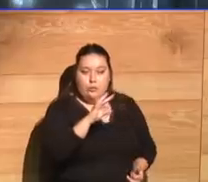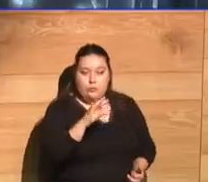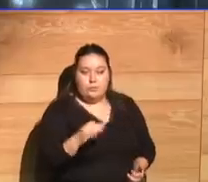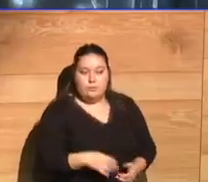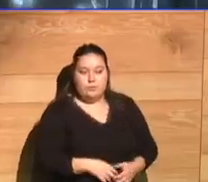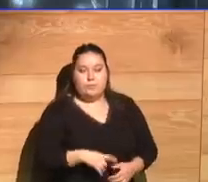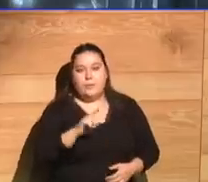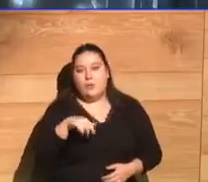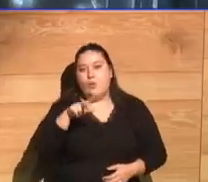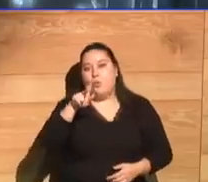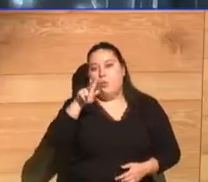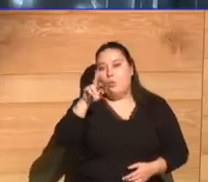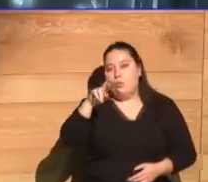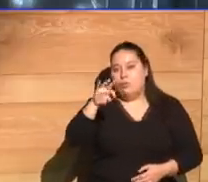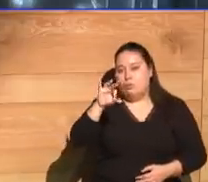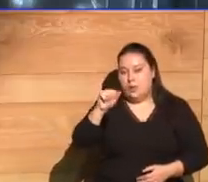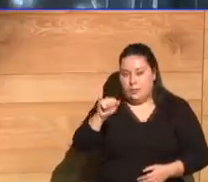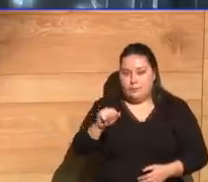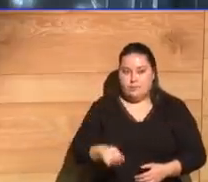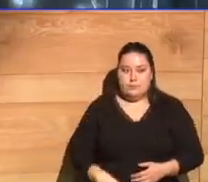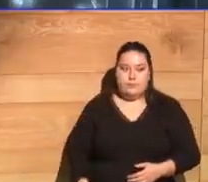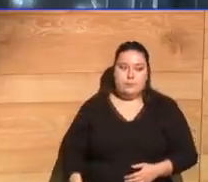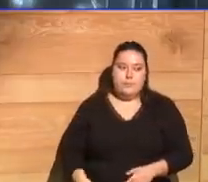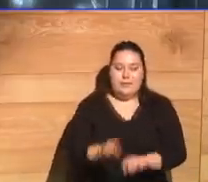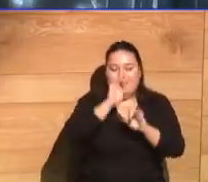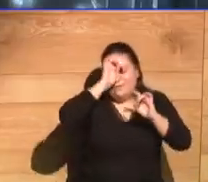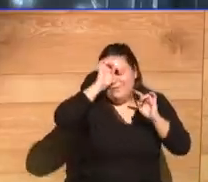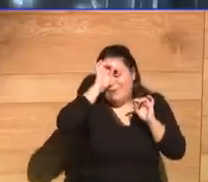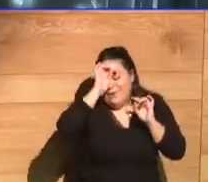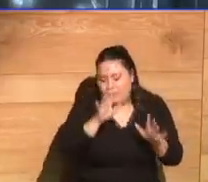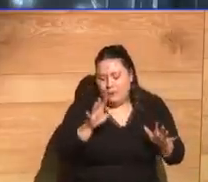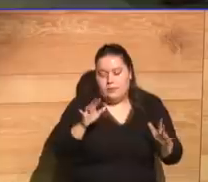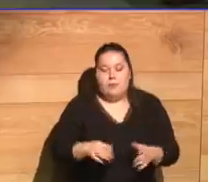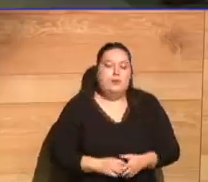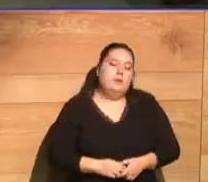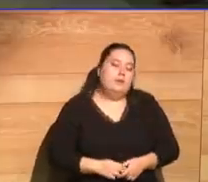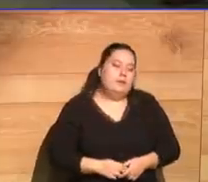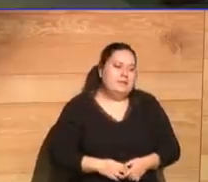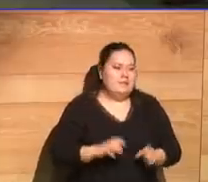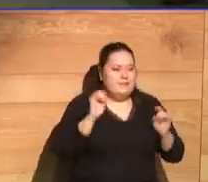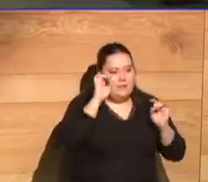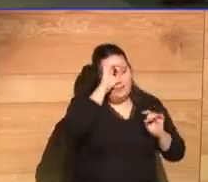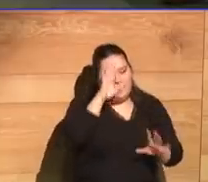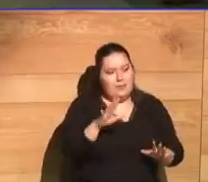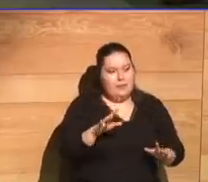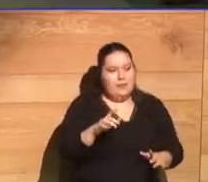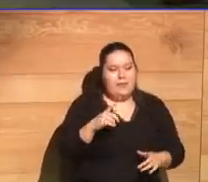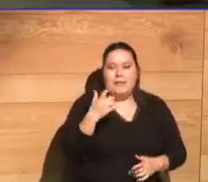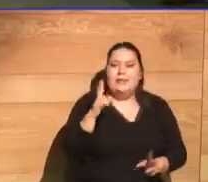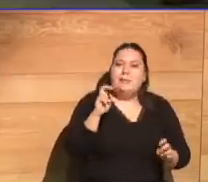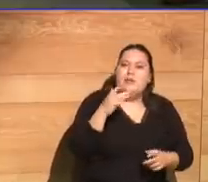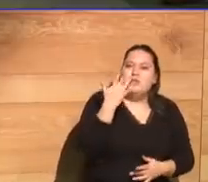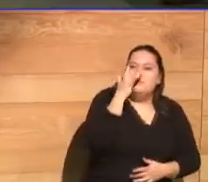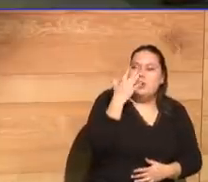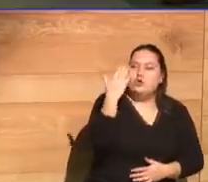otros dos. Tenemos a Ursa. Es impresionante. Es impresionante. Y tenemos a Noel. Es flipante. Es impresionante. ¿Y cómo se van separando los espejos? ¿Se van? Y